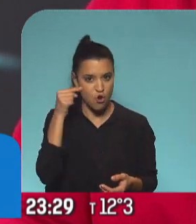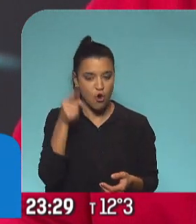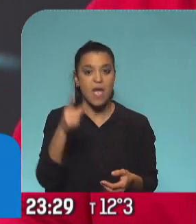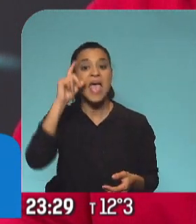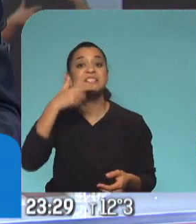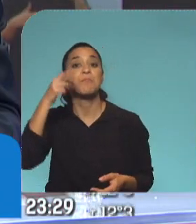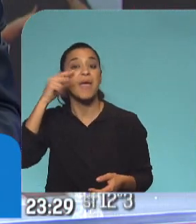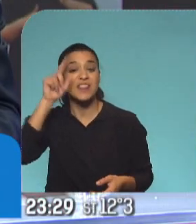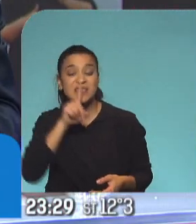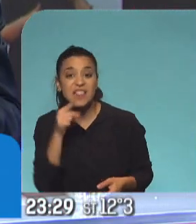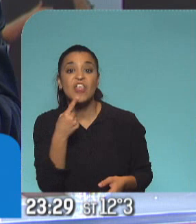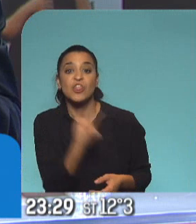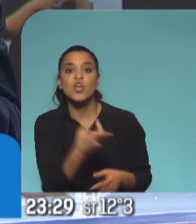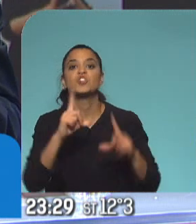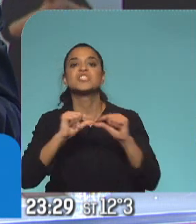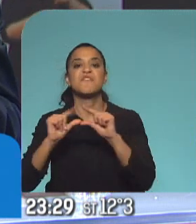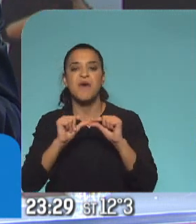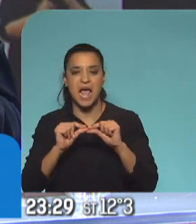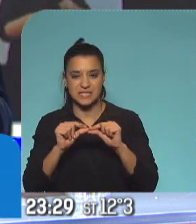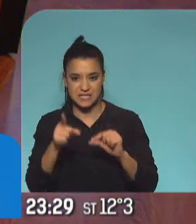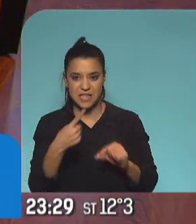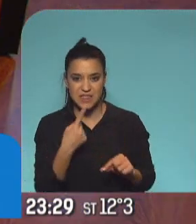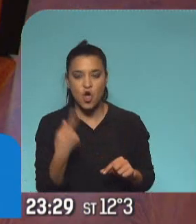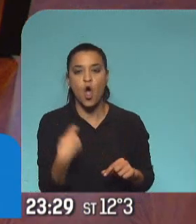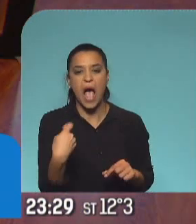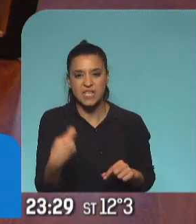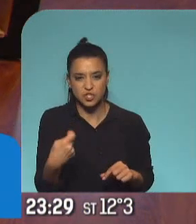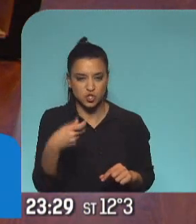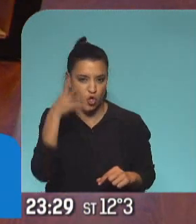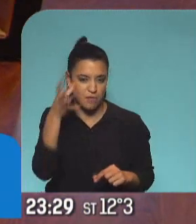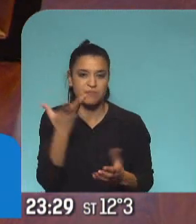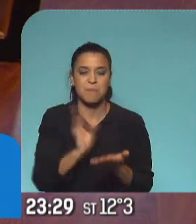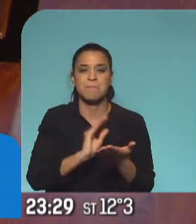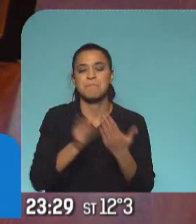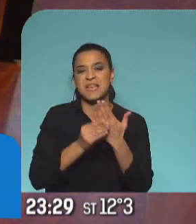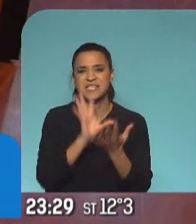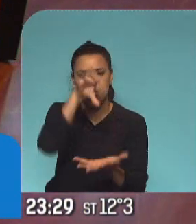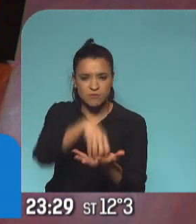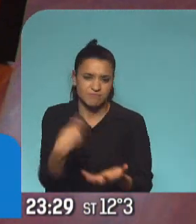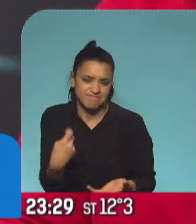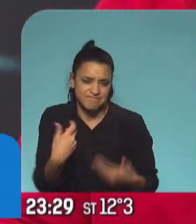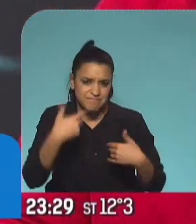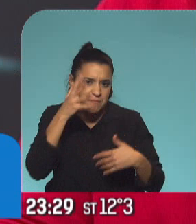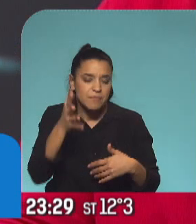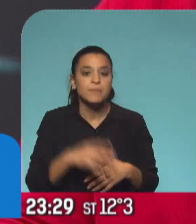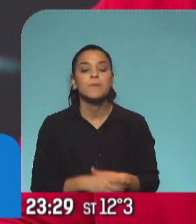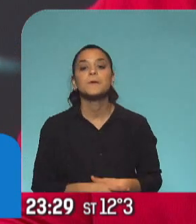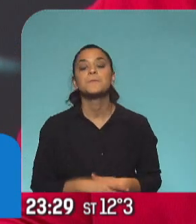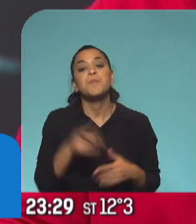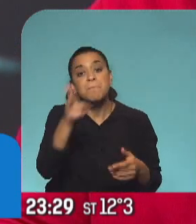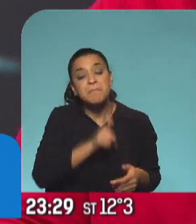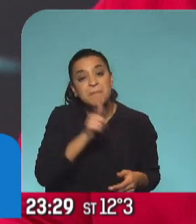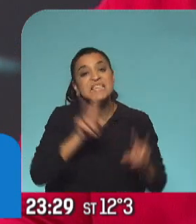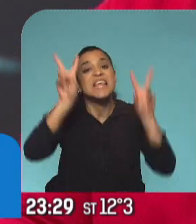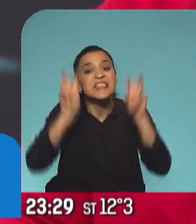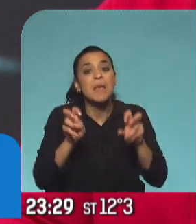Espert le contestó con las cifras, ¿no? Le dice que va a ser otro ministerio, sí. Claro. Pero me parece que es un